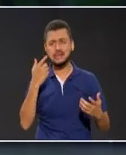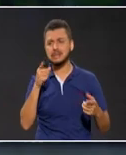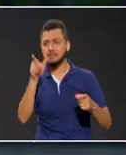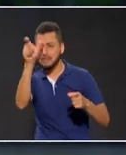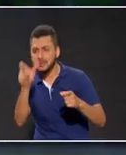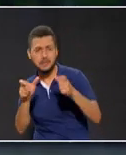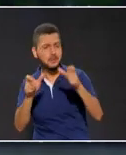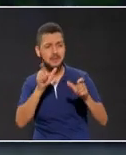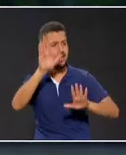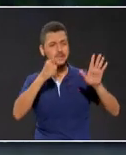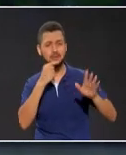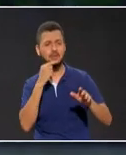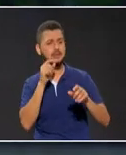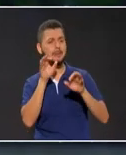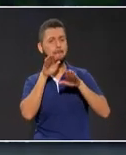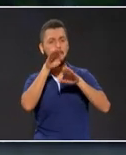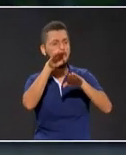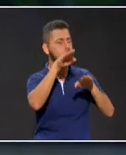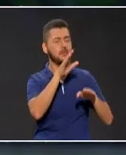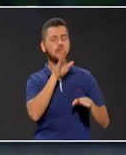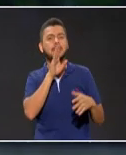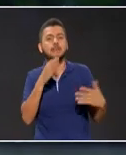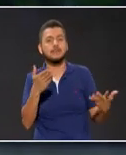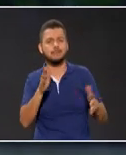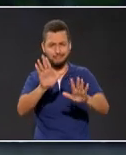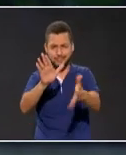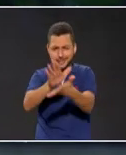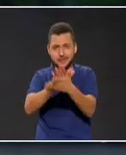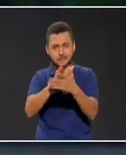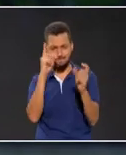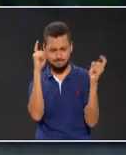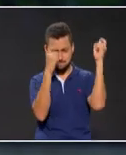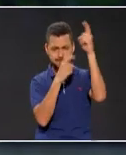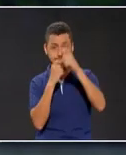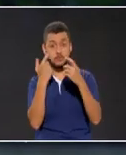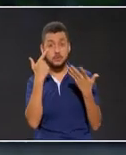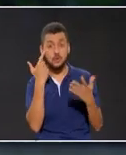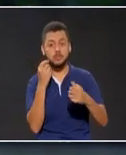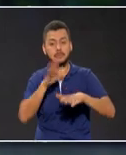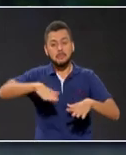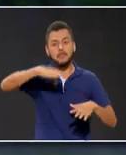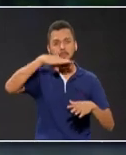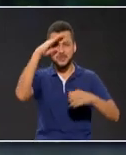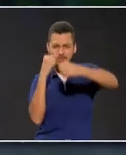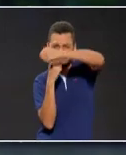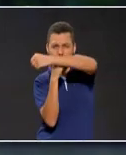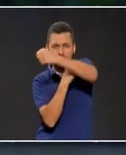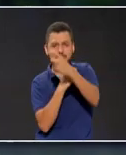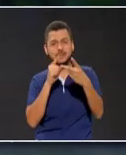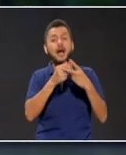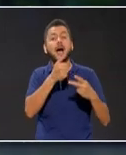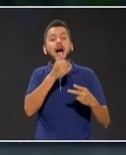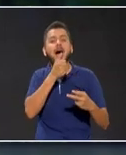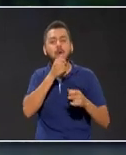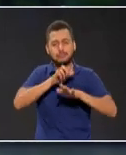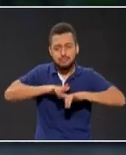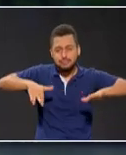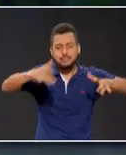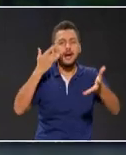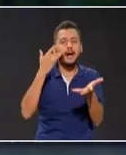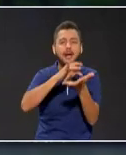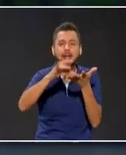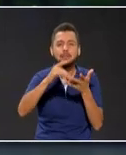una campaña enfocada en las oportunidades, una ciudad sostenible, el cuidado del agua, del aire, los residuos sólidos, los corregimientos, una ciudad que